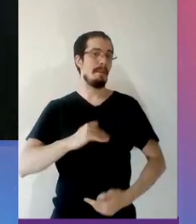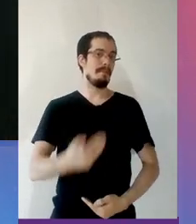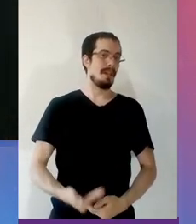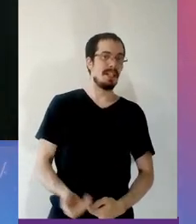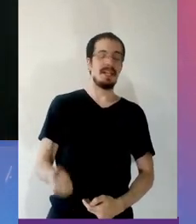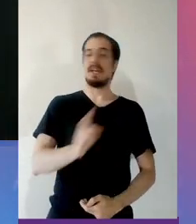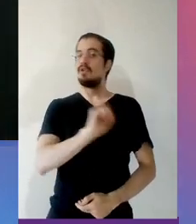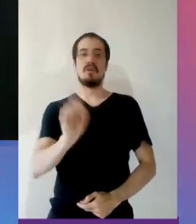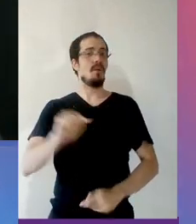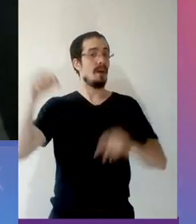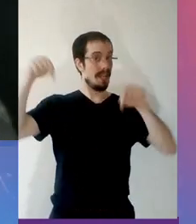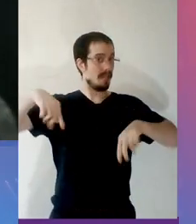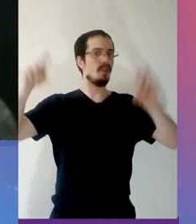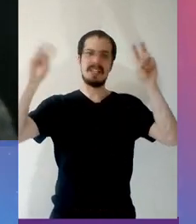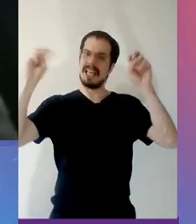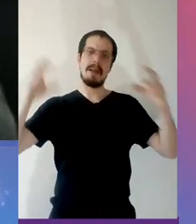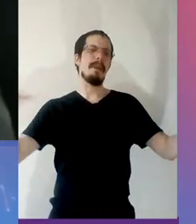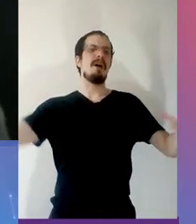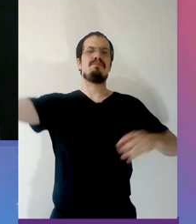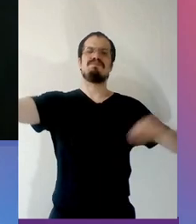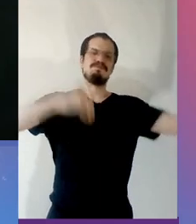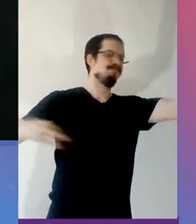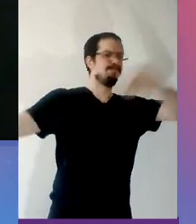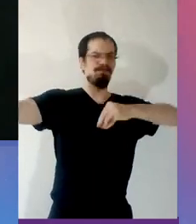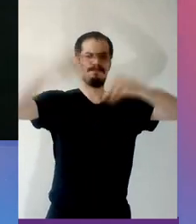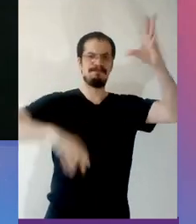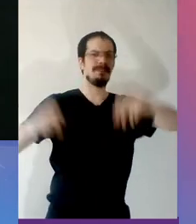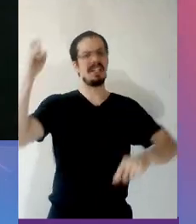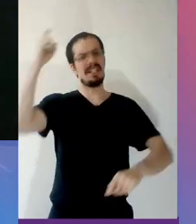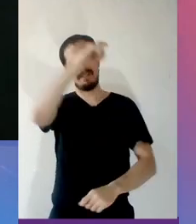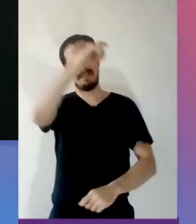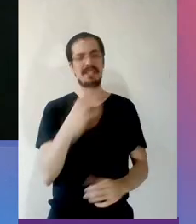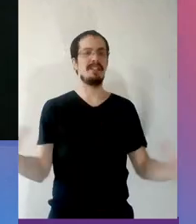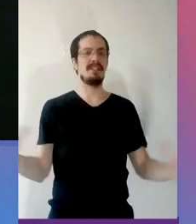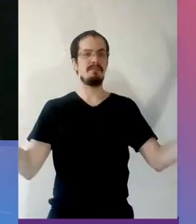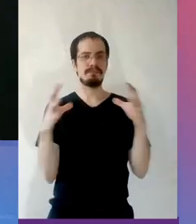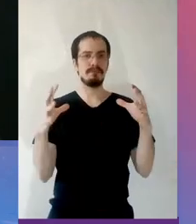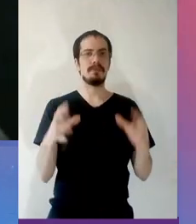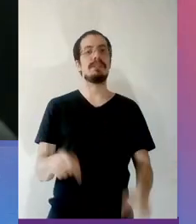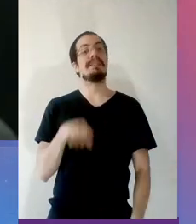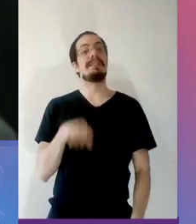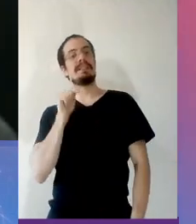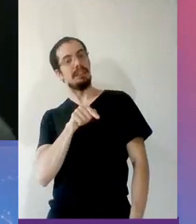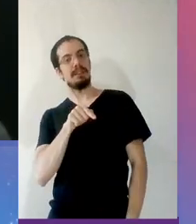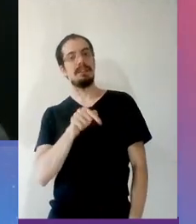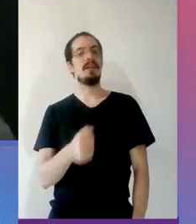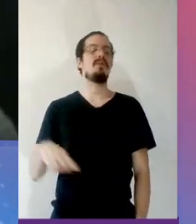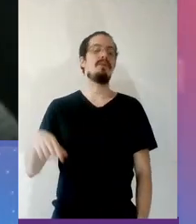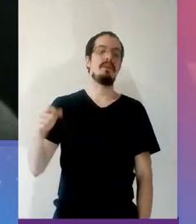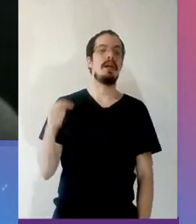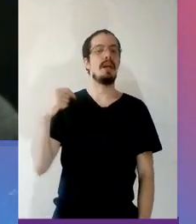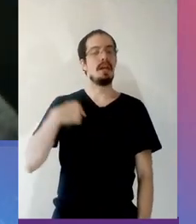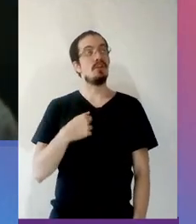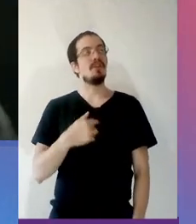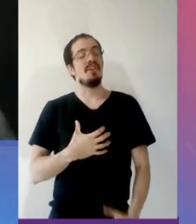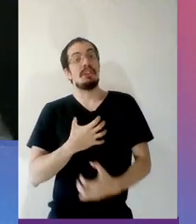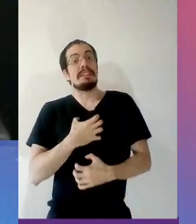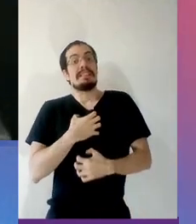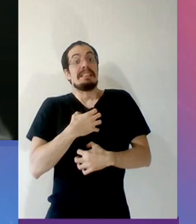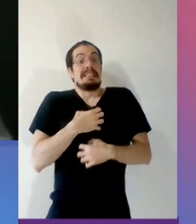amplio, muchísimo más complejo. Y ahí es donde uno, a mí me genera bastante angustia y bastante